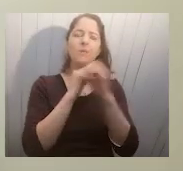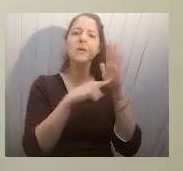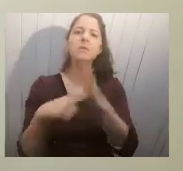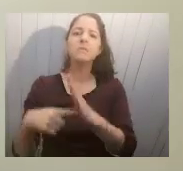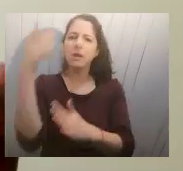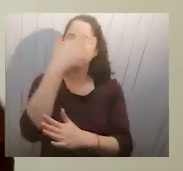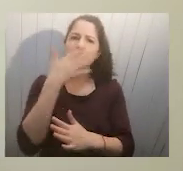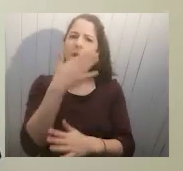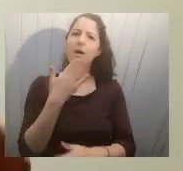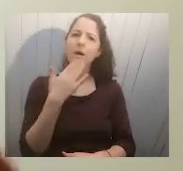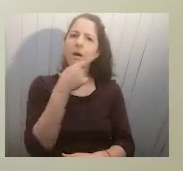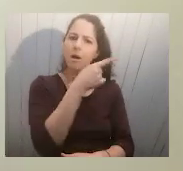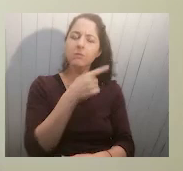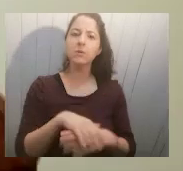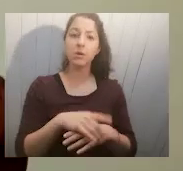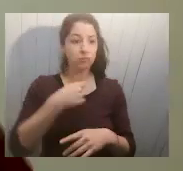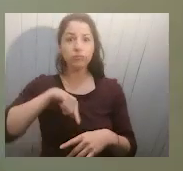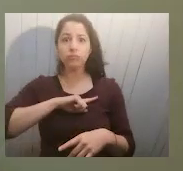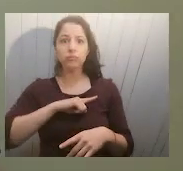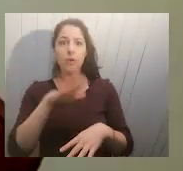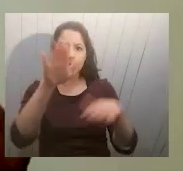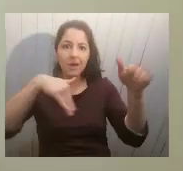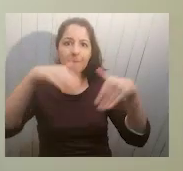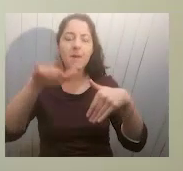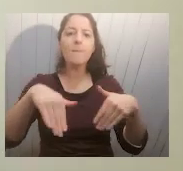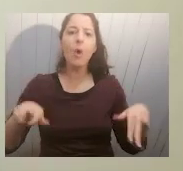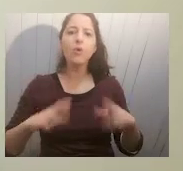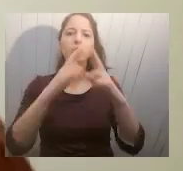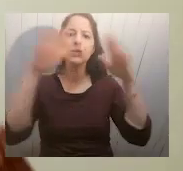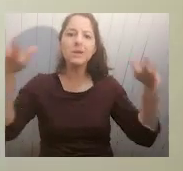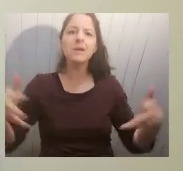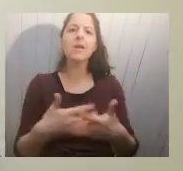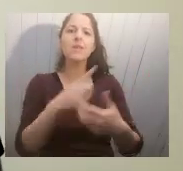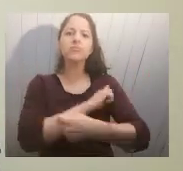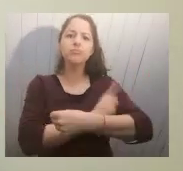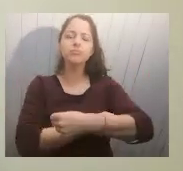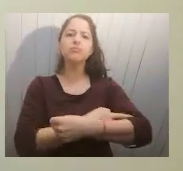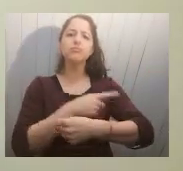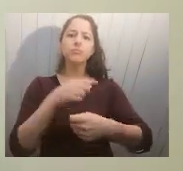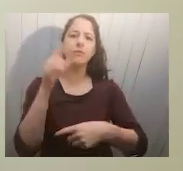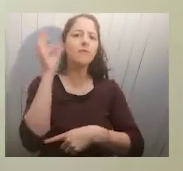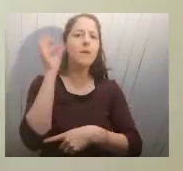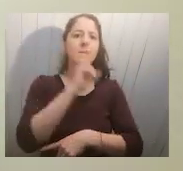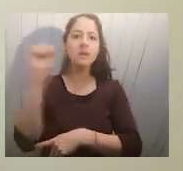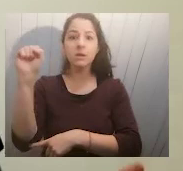convocamos a construir redes feministas y solidarias para enfrentar esta situación